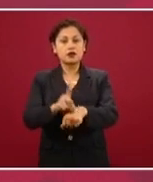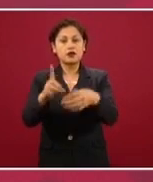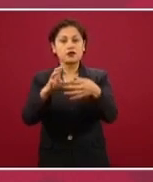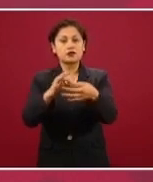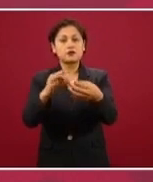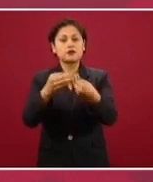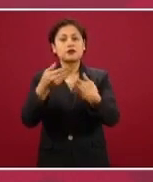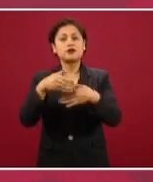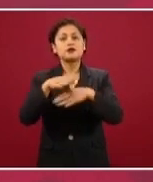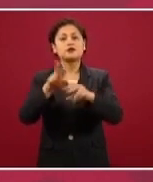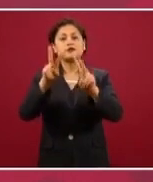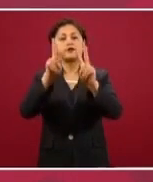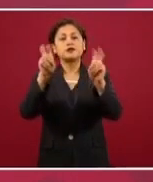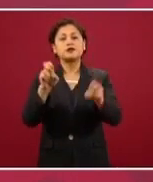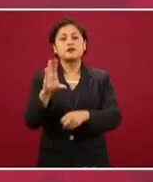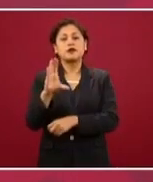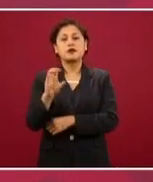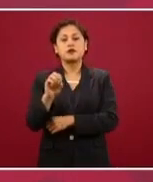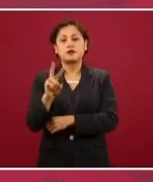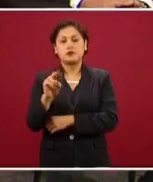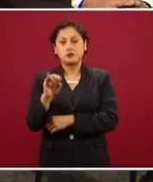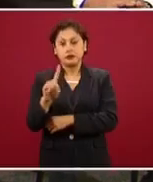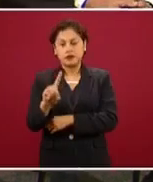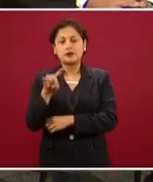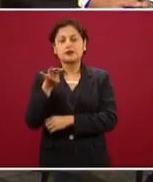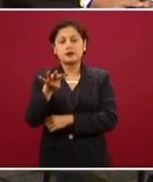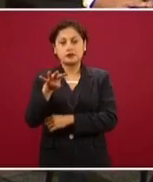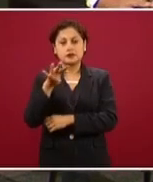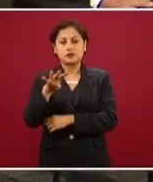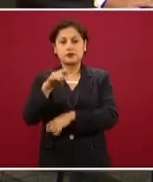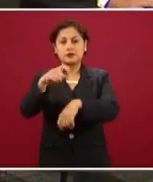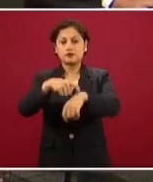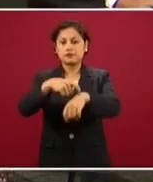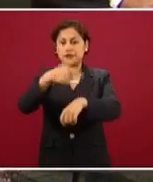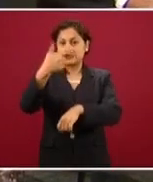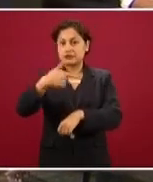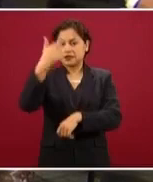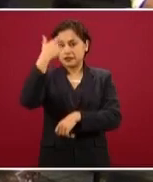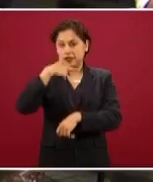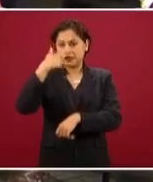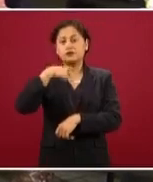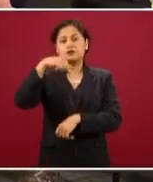a las 7 de la noche aquí. Entonces, vamos